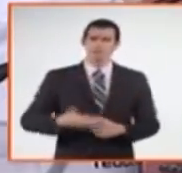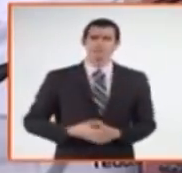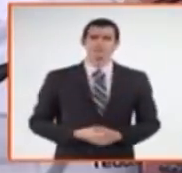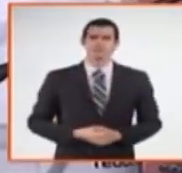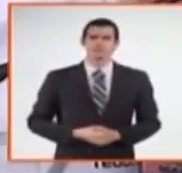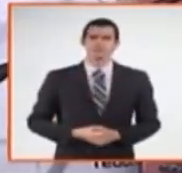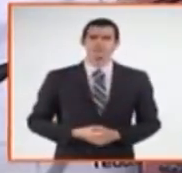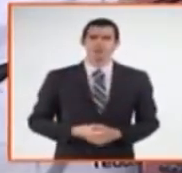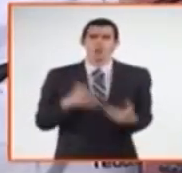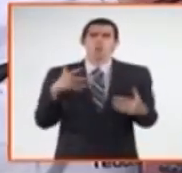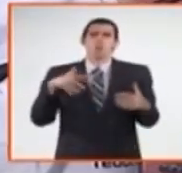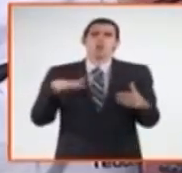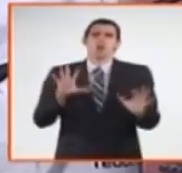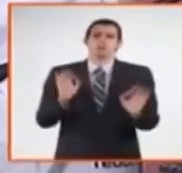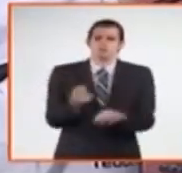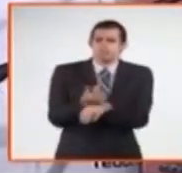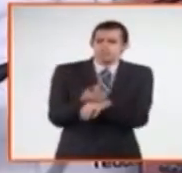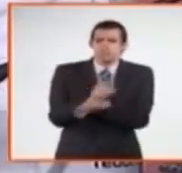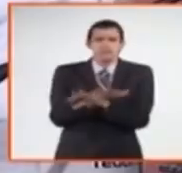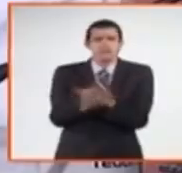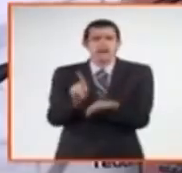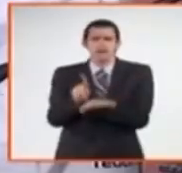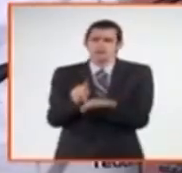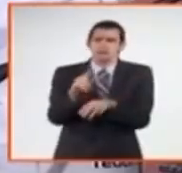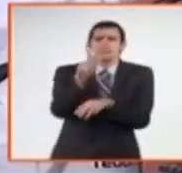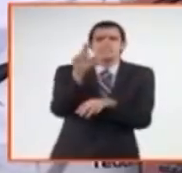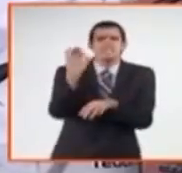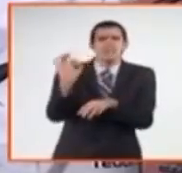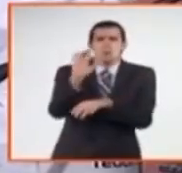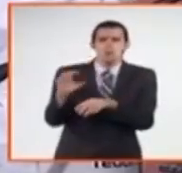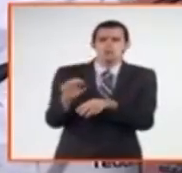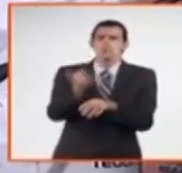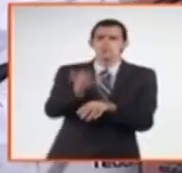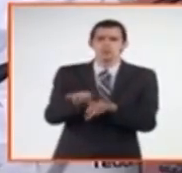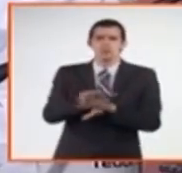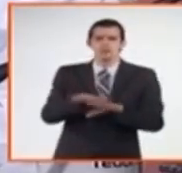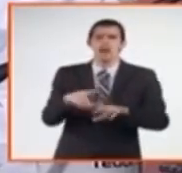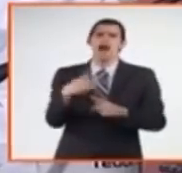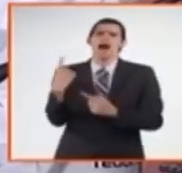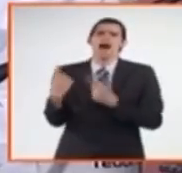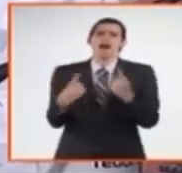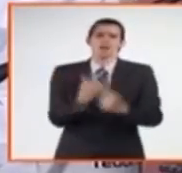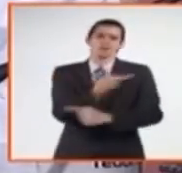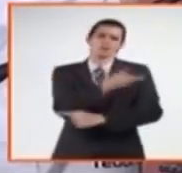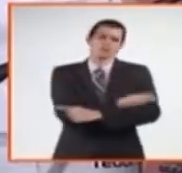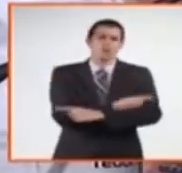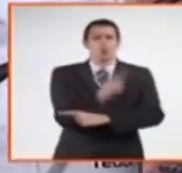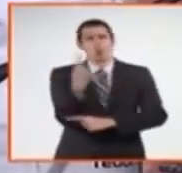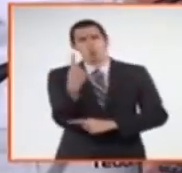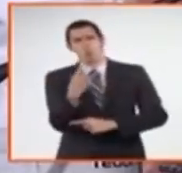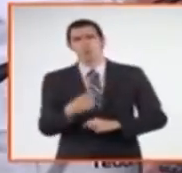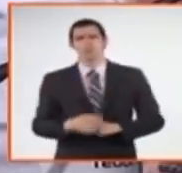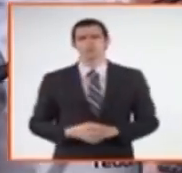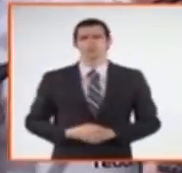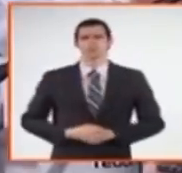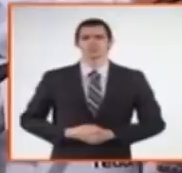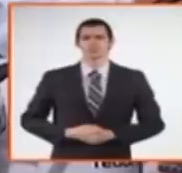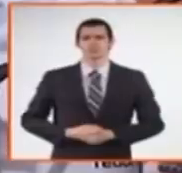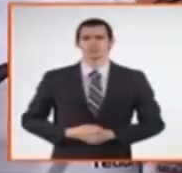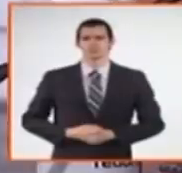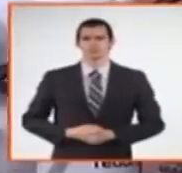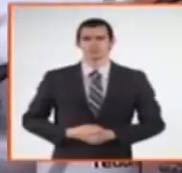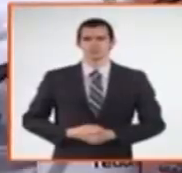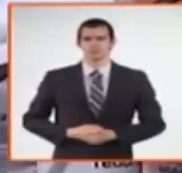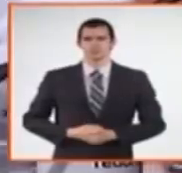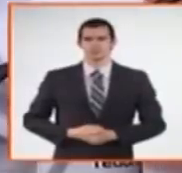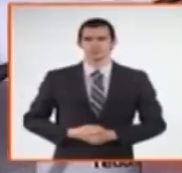ciento de la población lo vamos a tener e incluso la esperada la primera 12 y eso por supuesto él depende de los